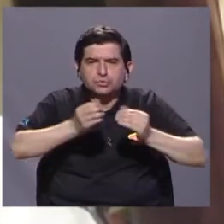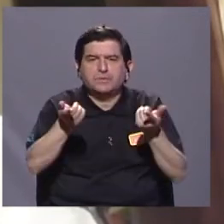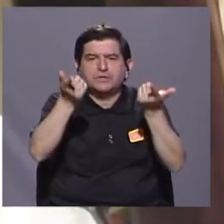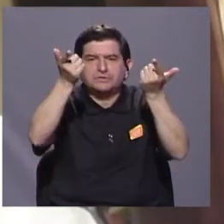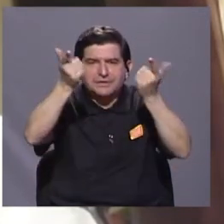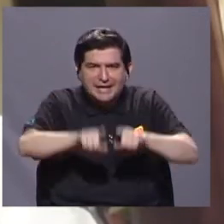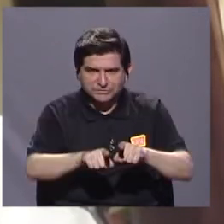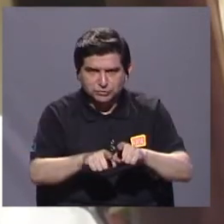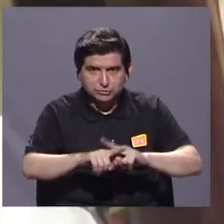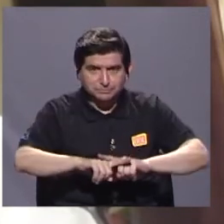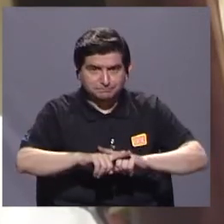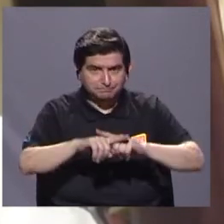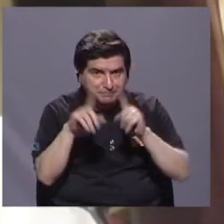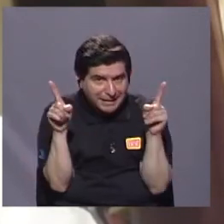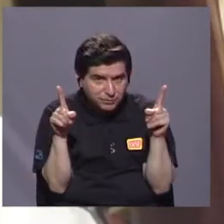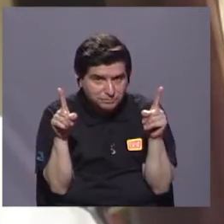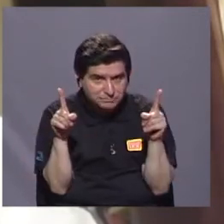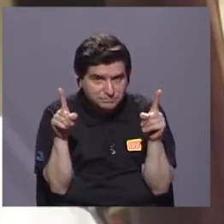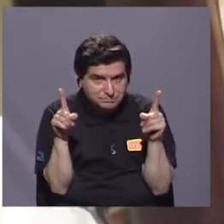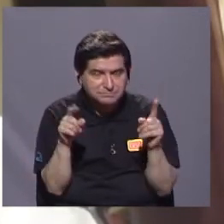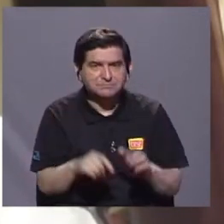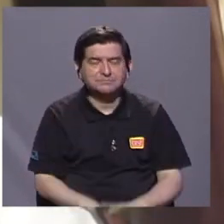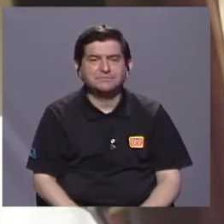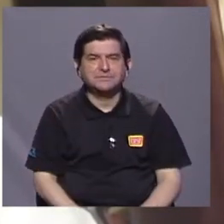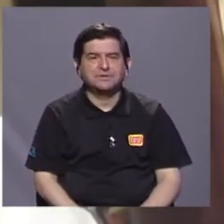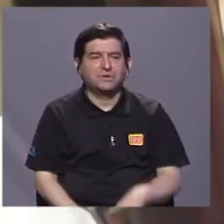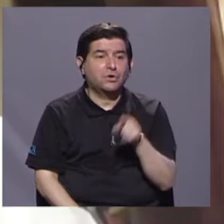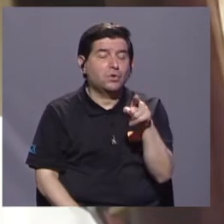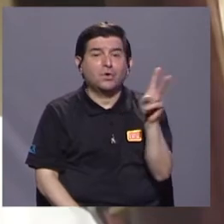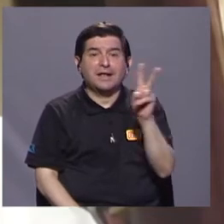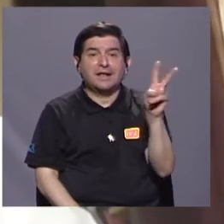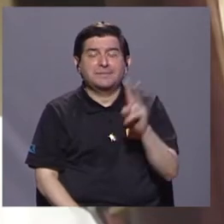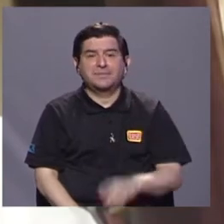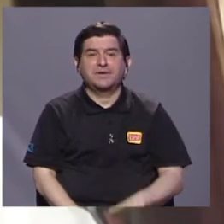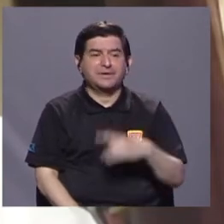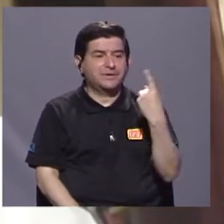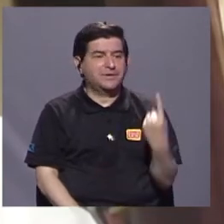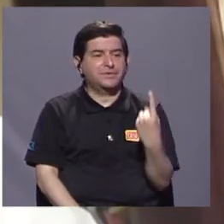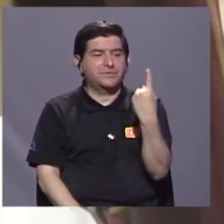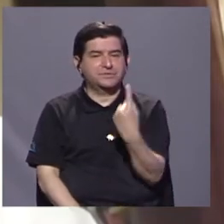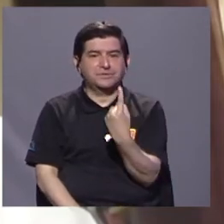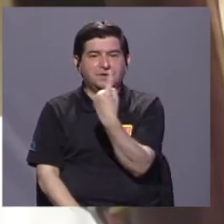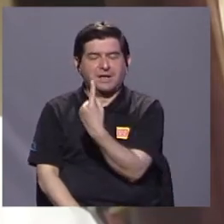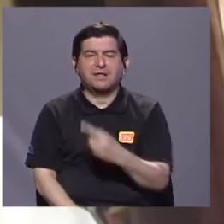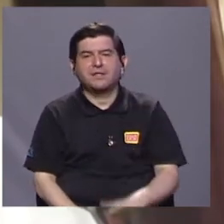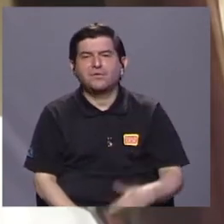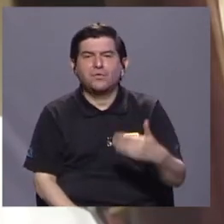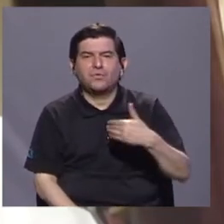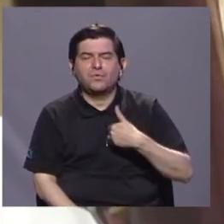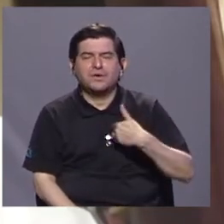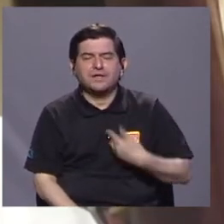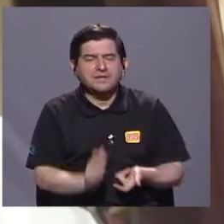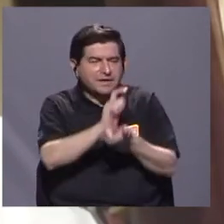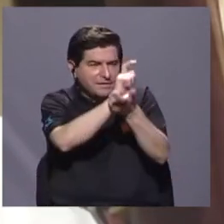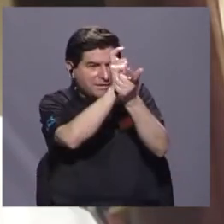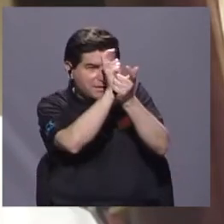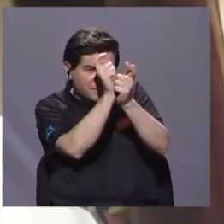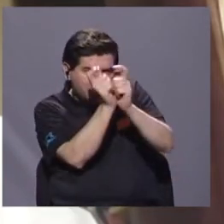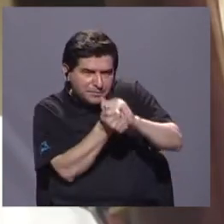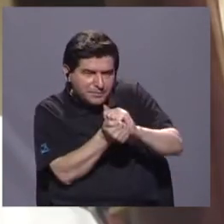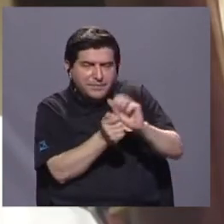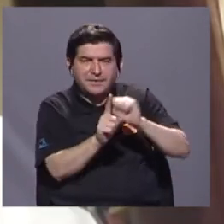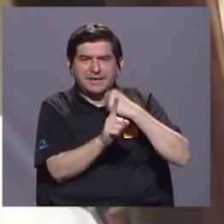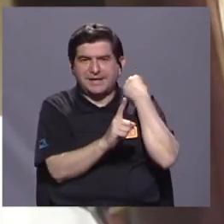casos. Pero el asunto es que con este virus cada una de las medidas se tiene que ir adaptando